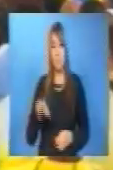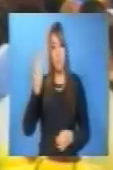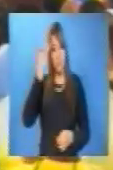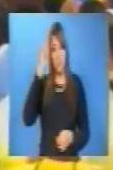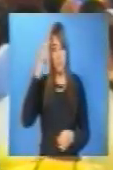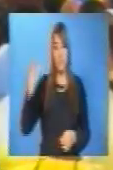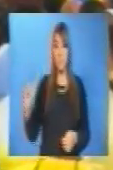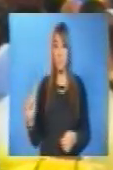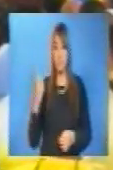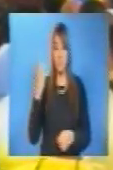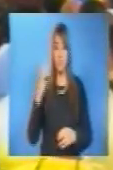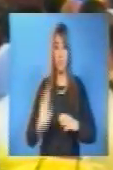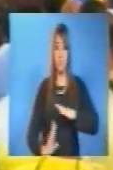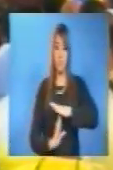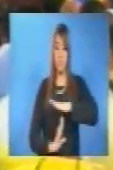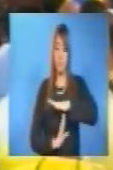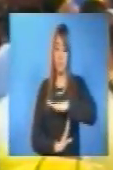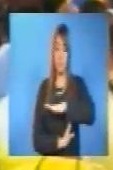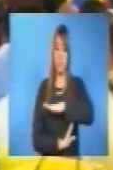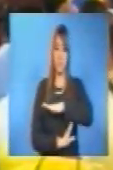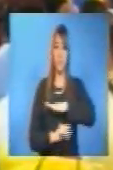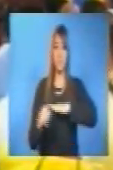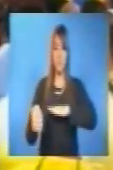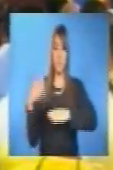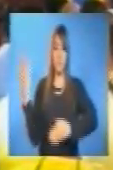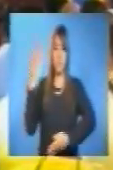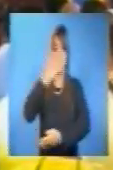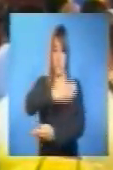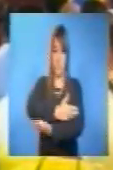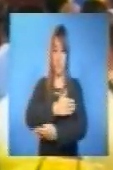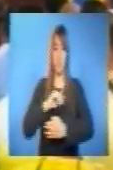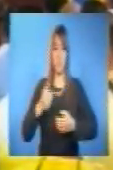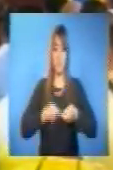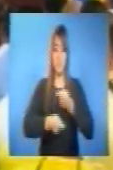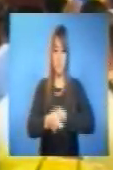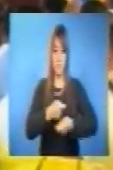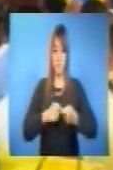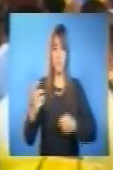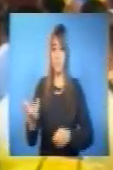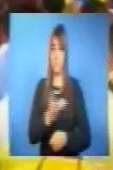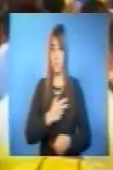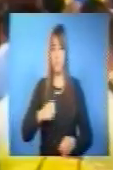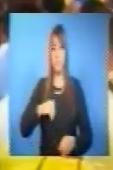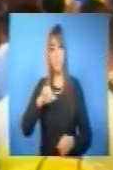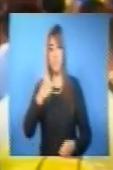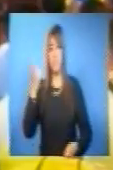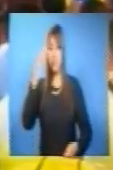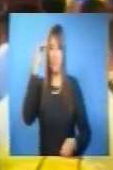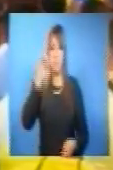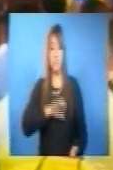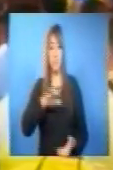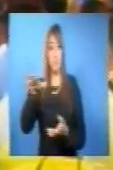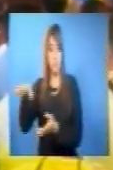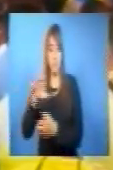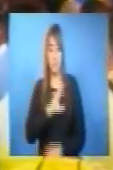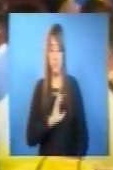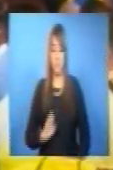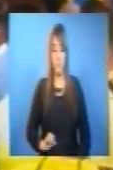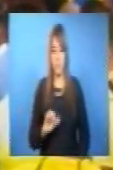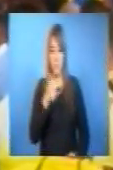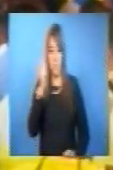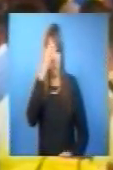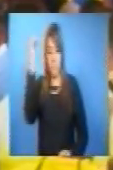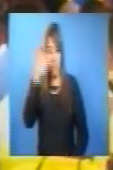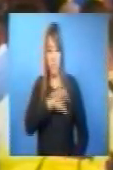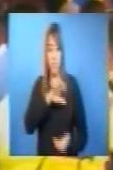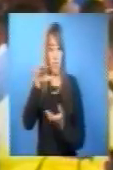primer puesto fronterizo donde sale la mercancía que exportamos de El Salvador. Y